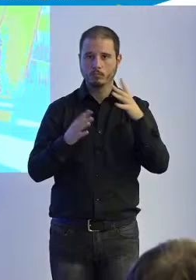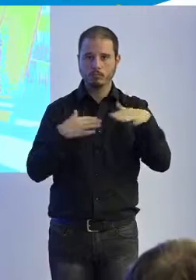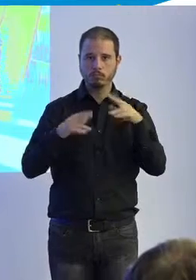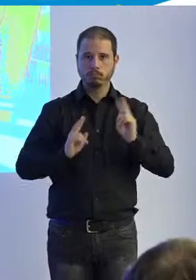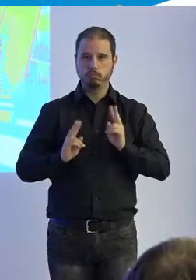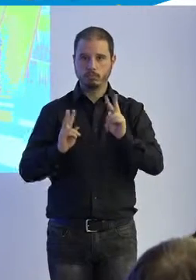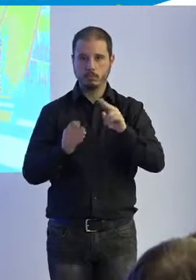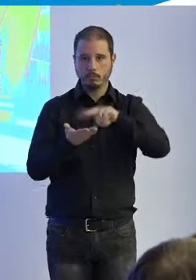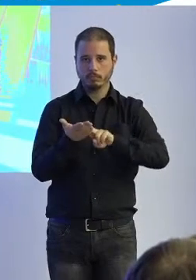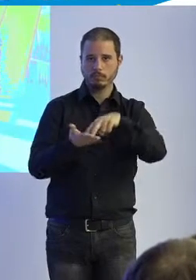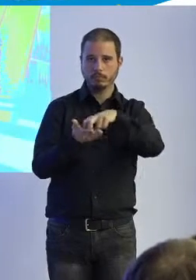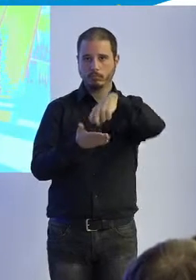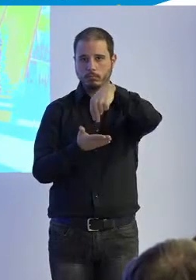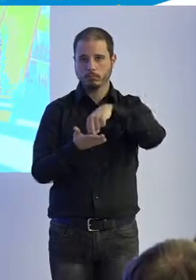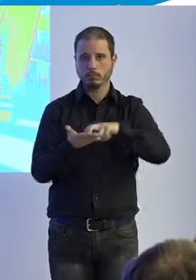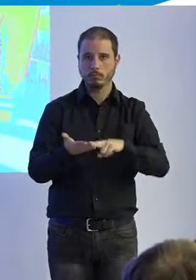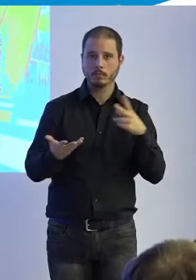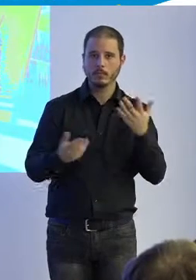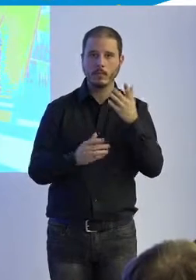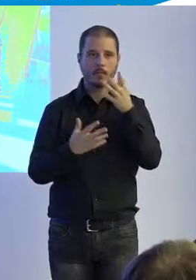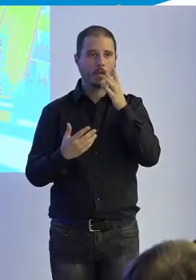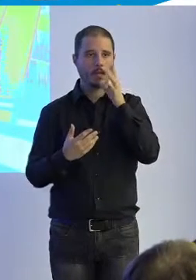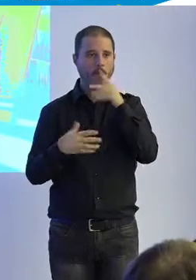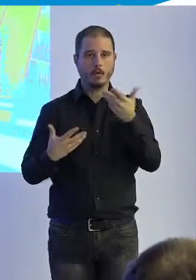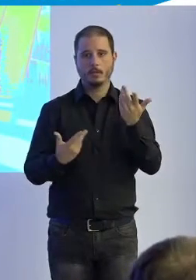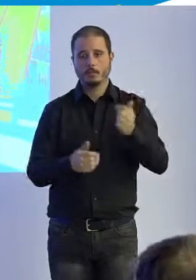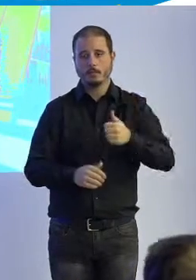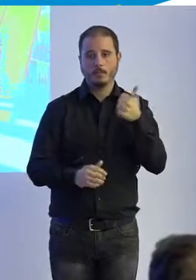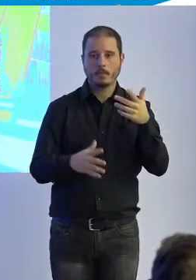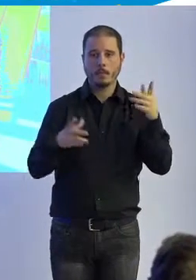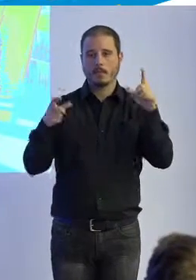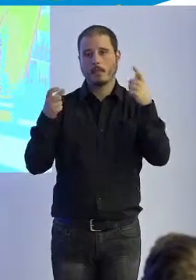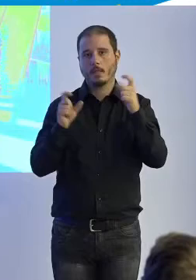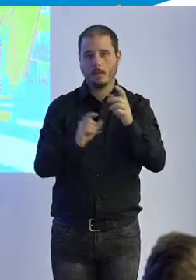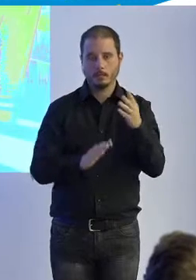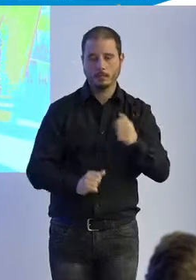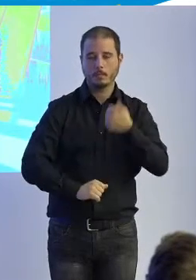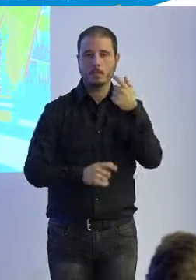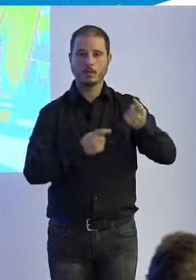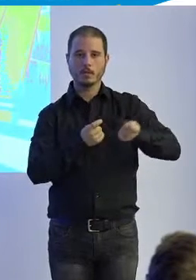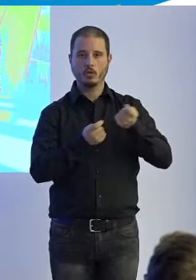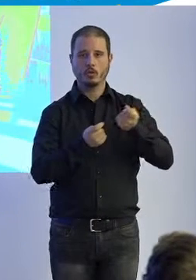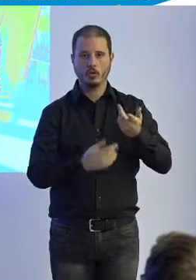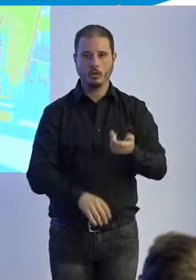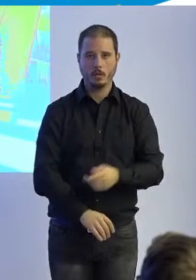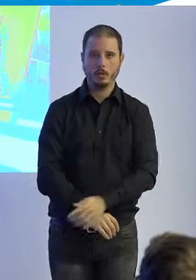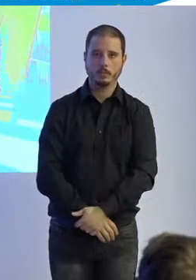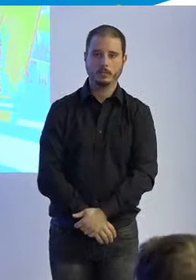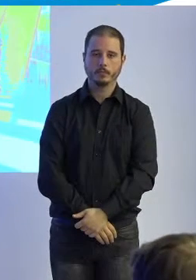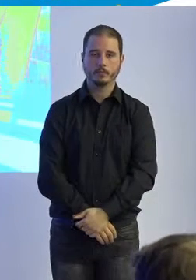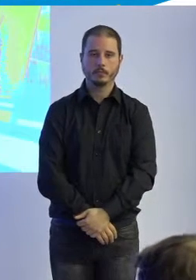está tirando un poco más a una cosa un poquito más reducida y más controlada.